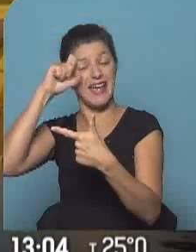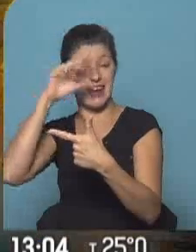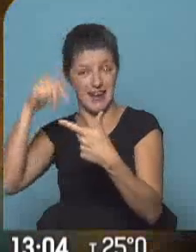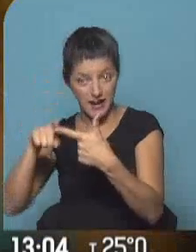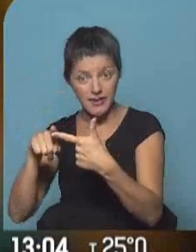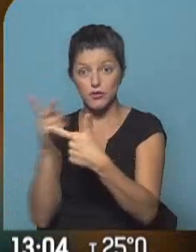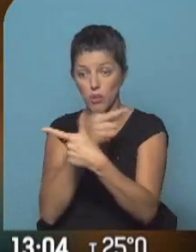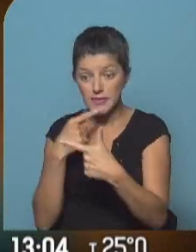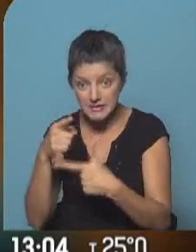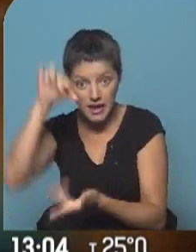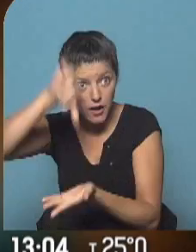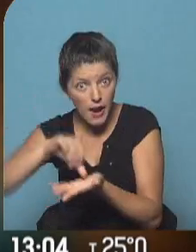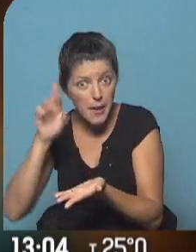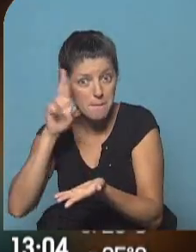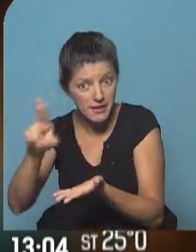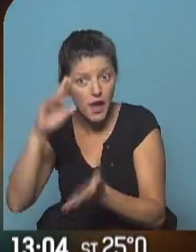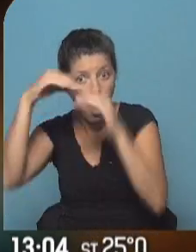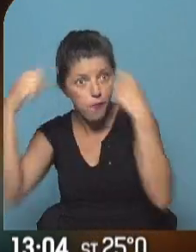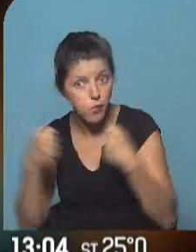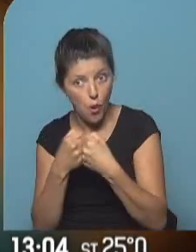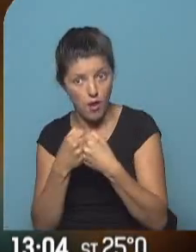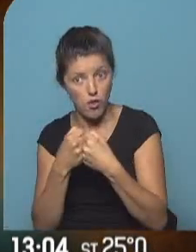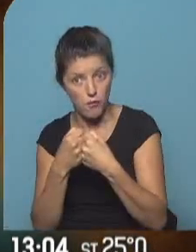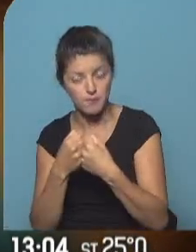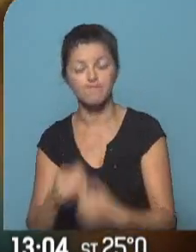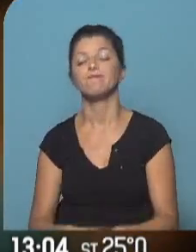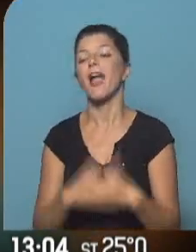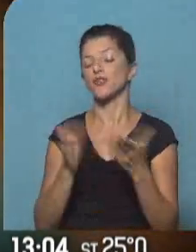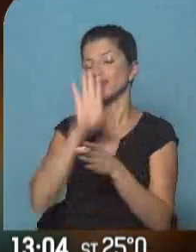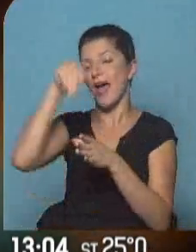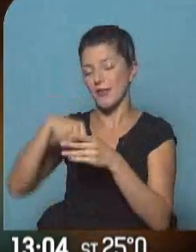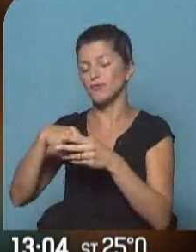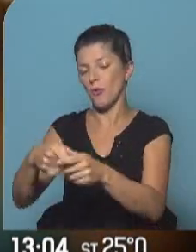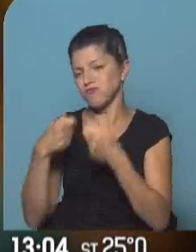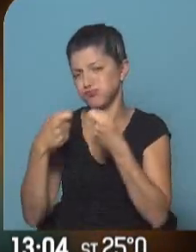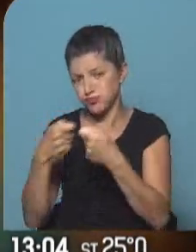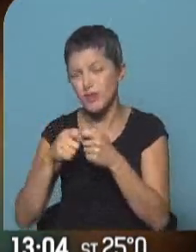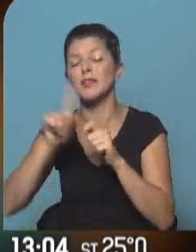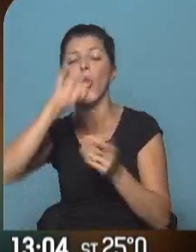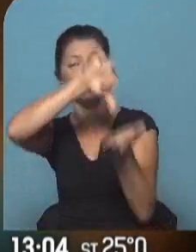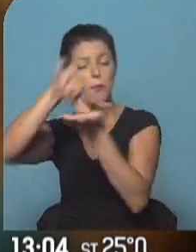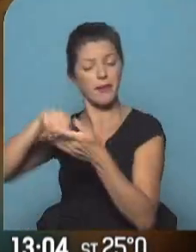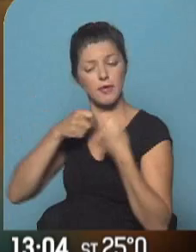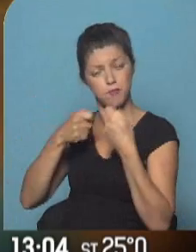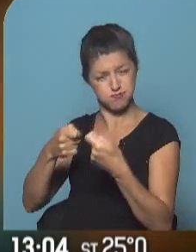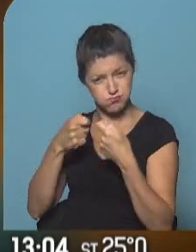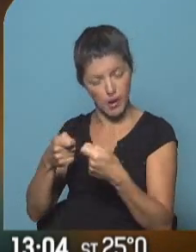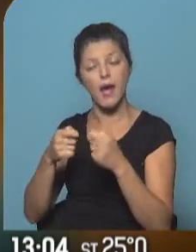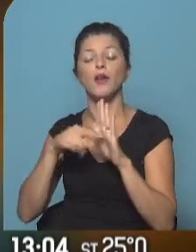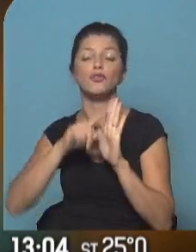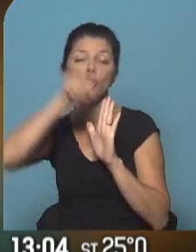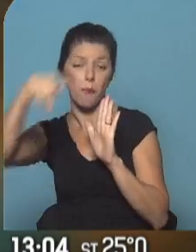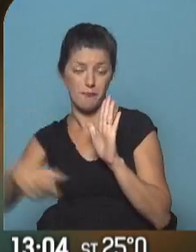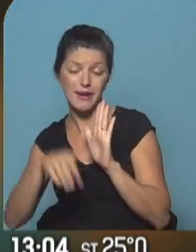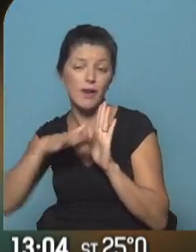acuerdo a lo previsto. Tensiones internas y presiones externas que convierten a Irán en una caldera que encuentra en las